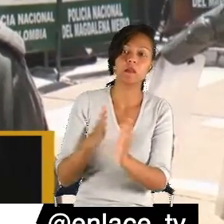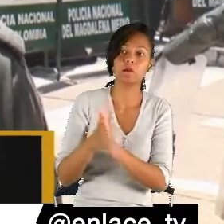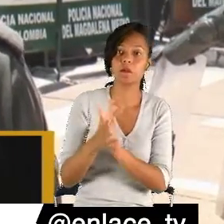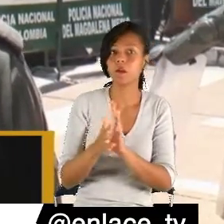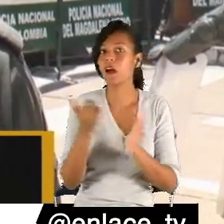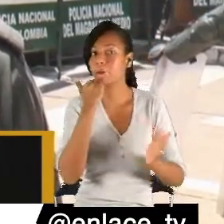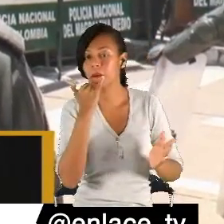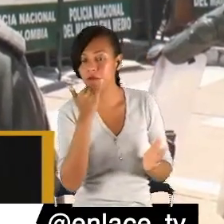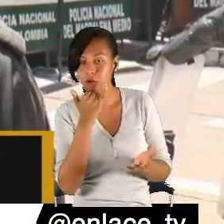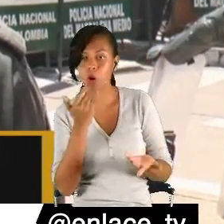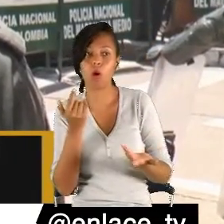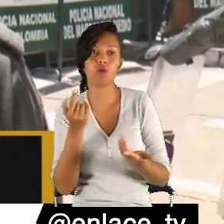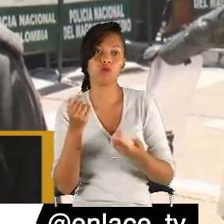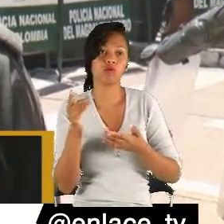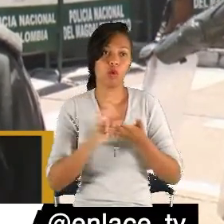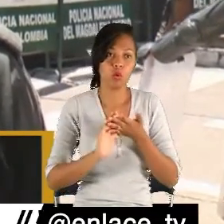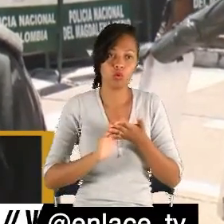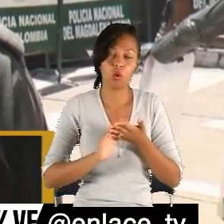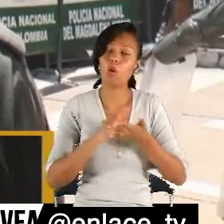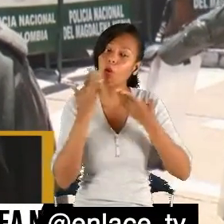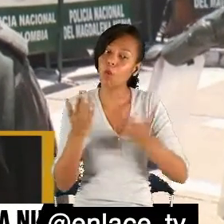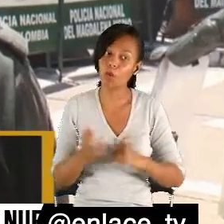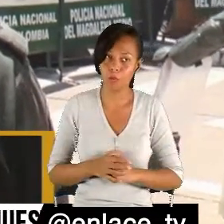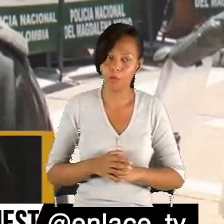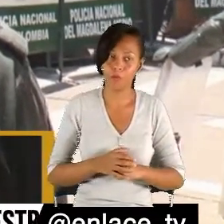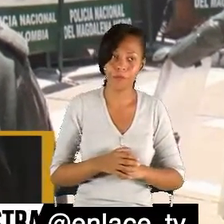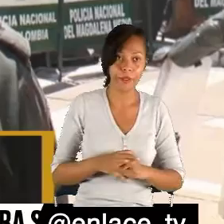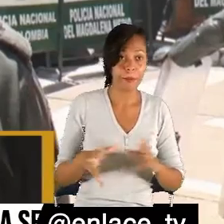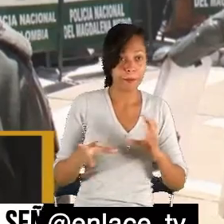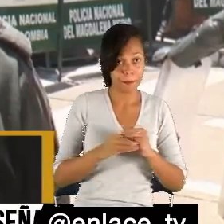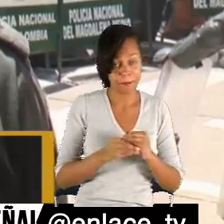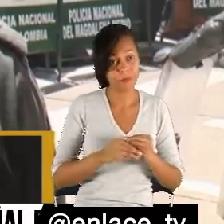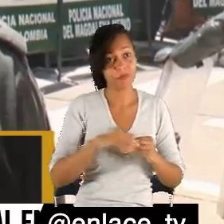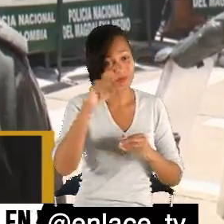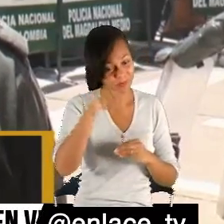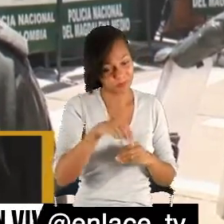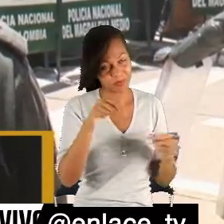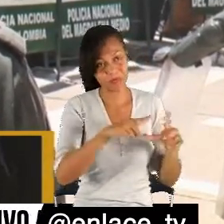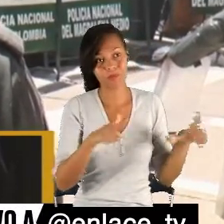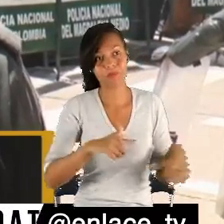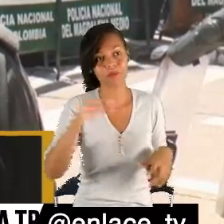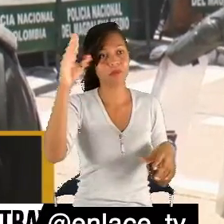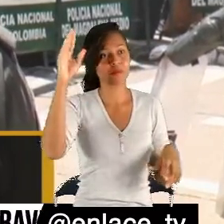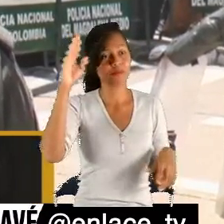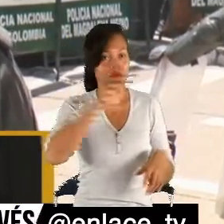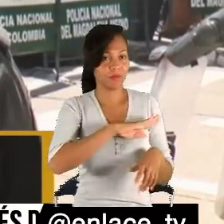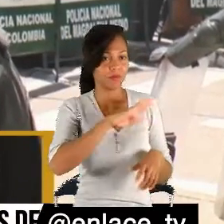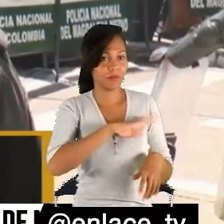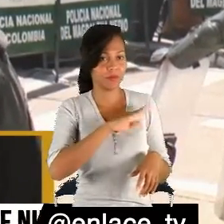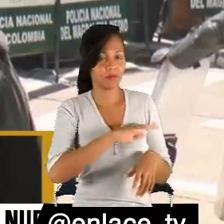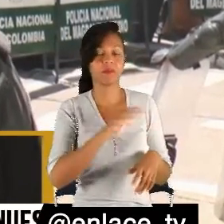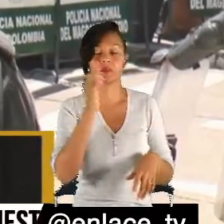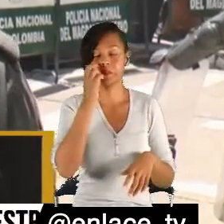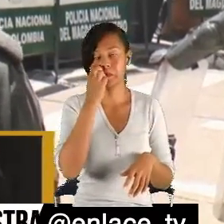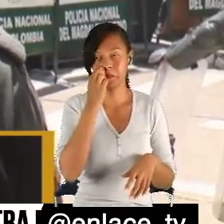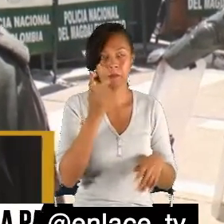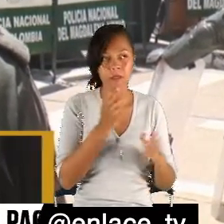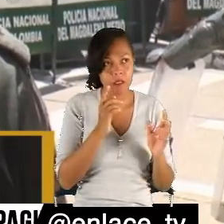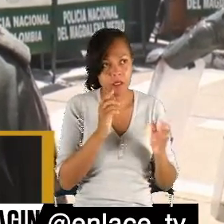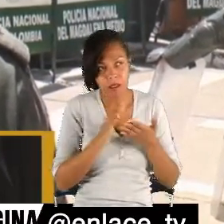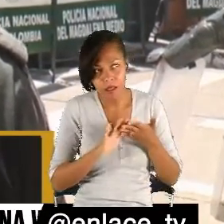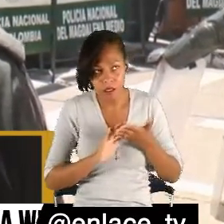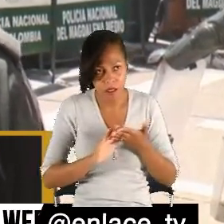afectación que se está presentando ya junto con la administración municipal tratamos el caso en particular y ya vamos a tomar las